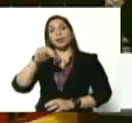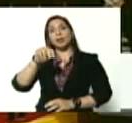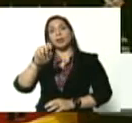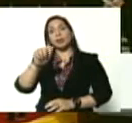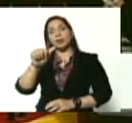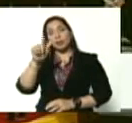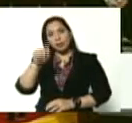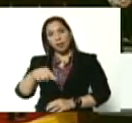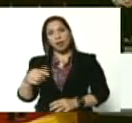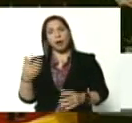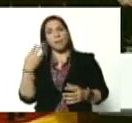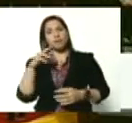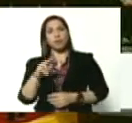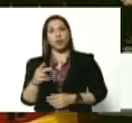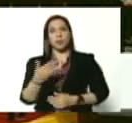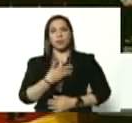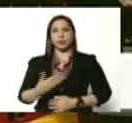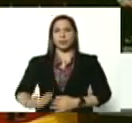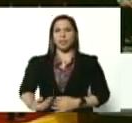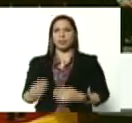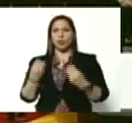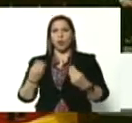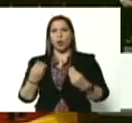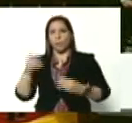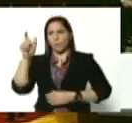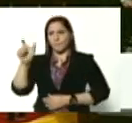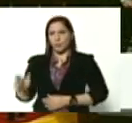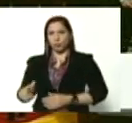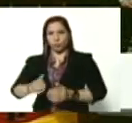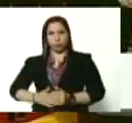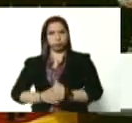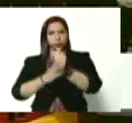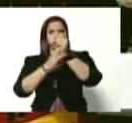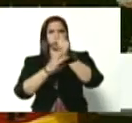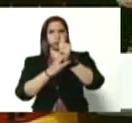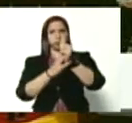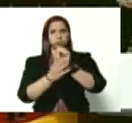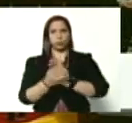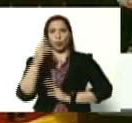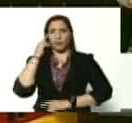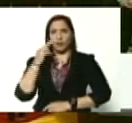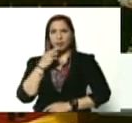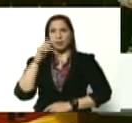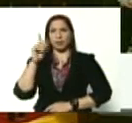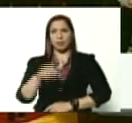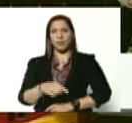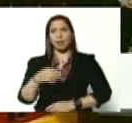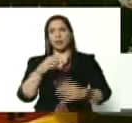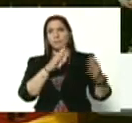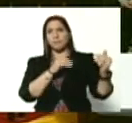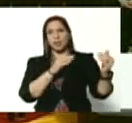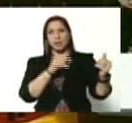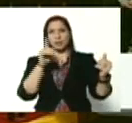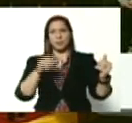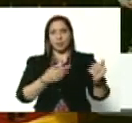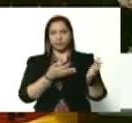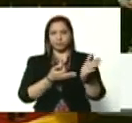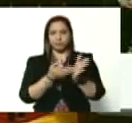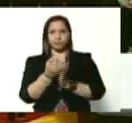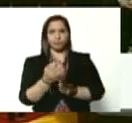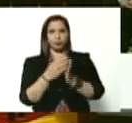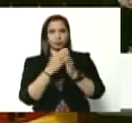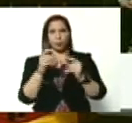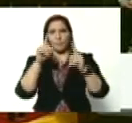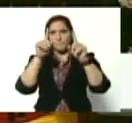el comandante presidente como un icono de la unidad bolivariana de la incorruptibilidad de la esperanza y de la lealtad a